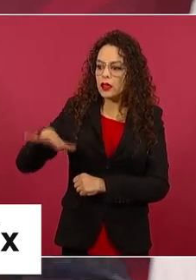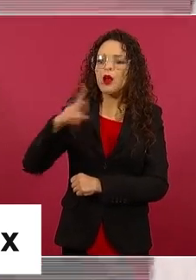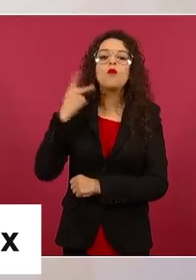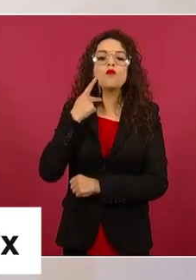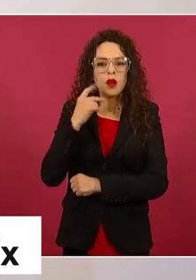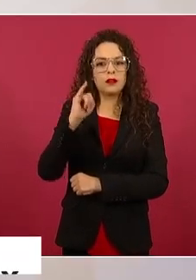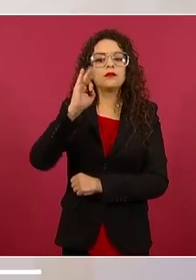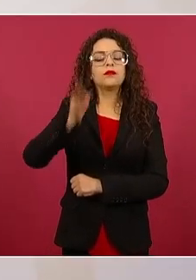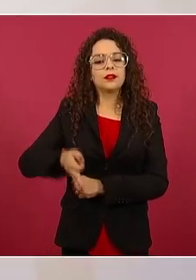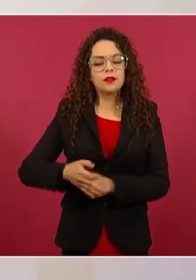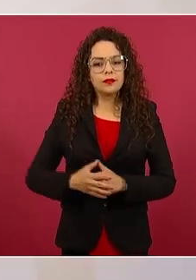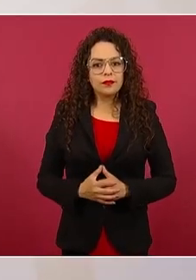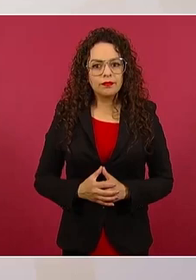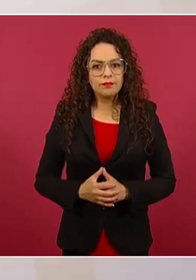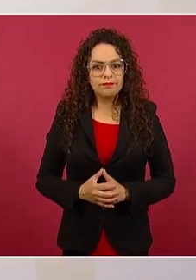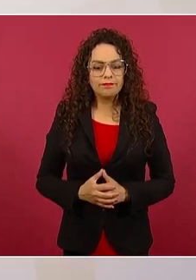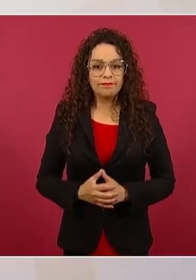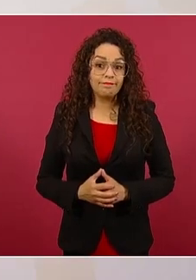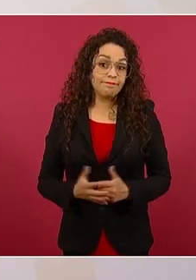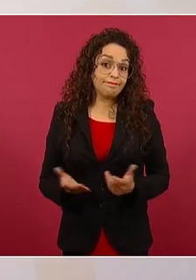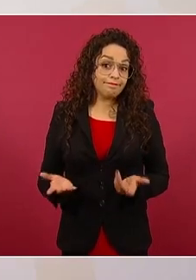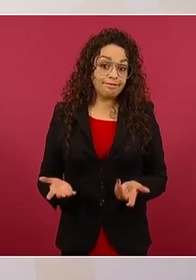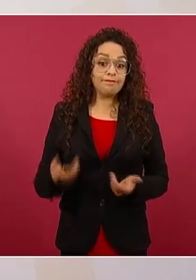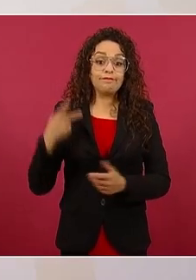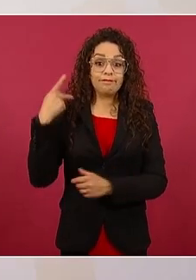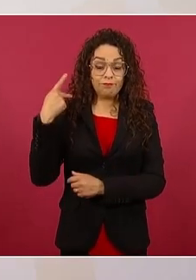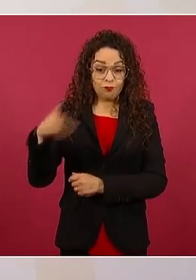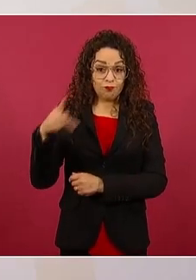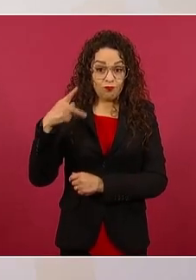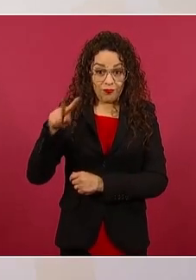Esa es su